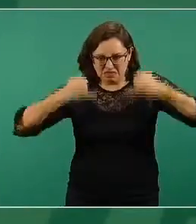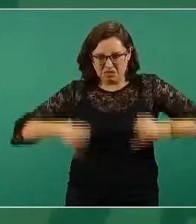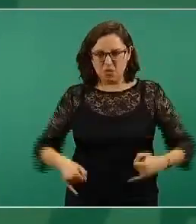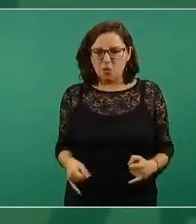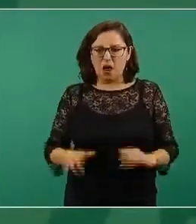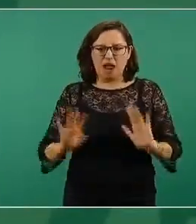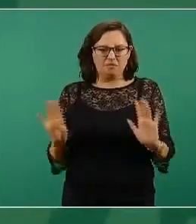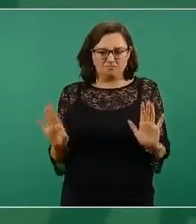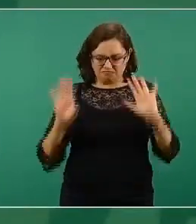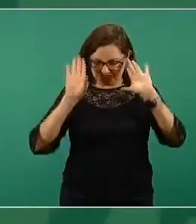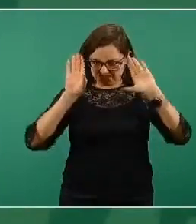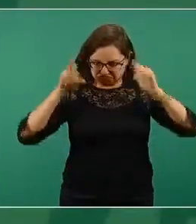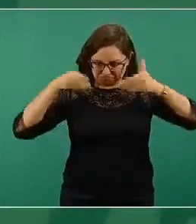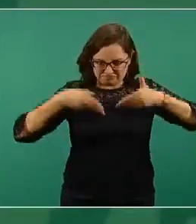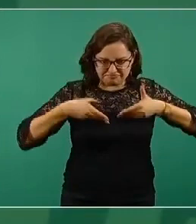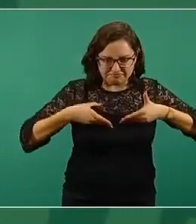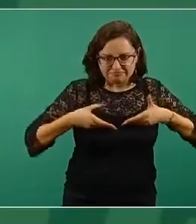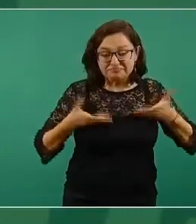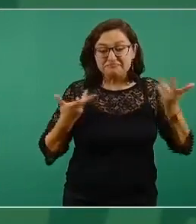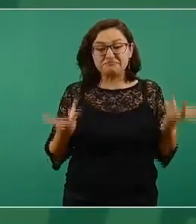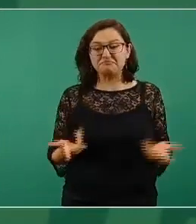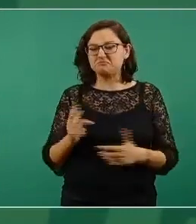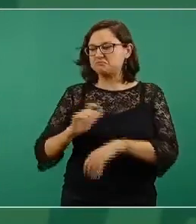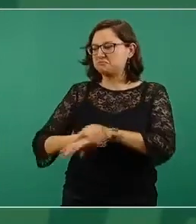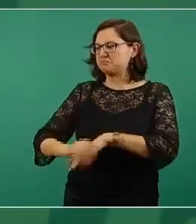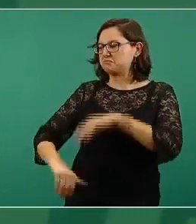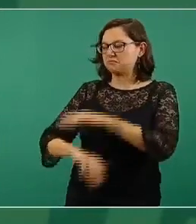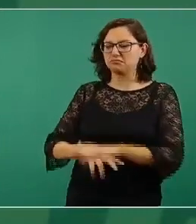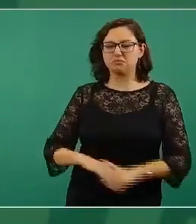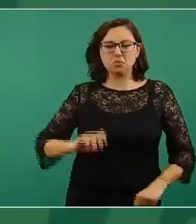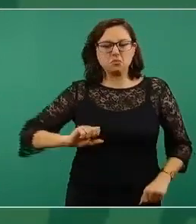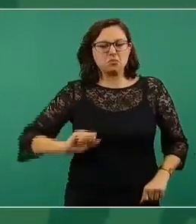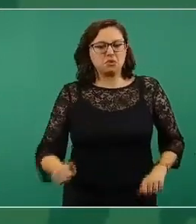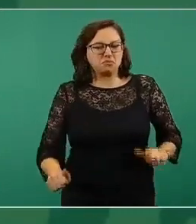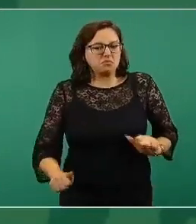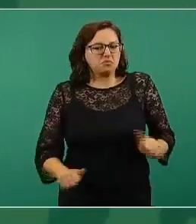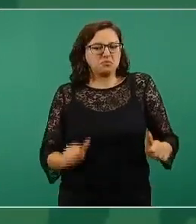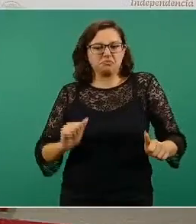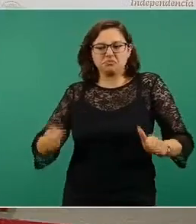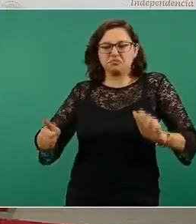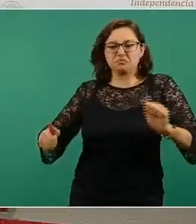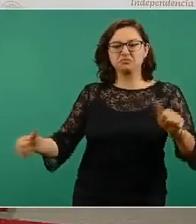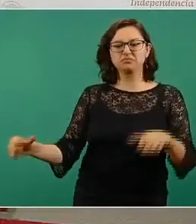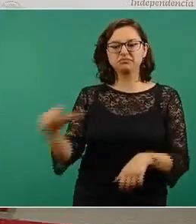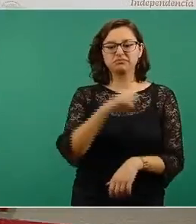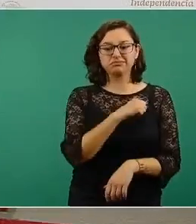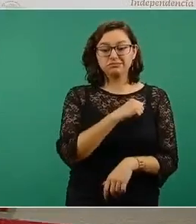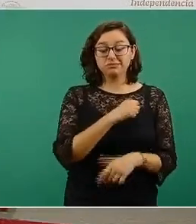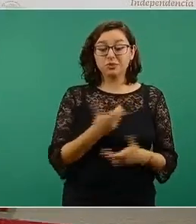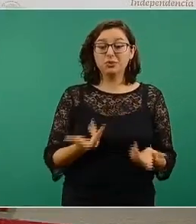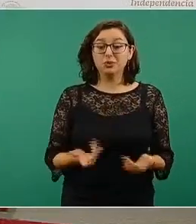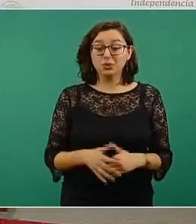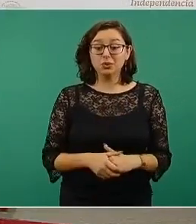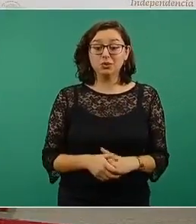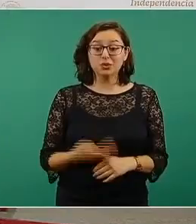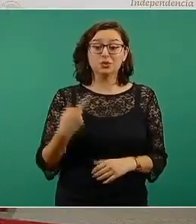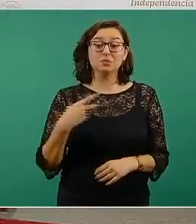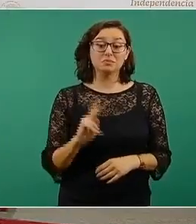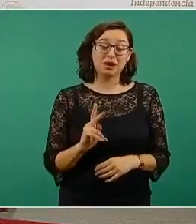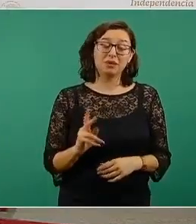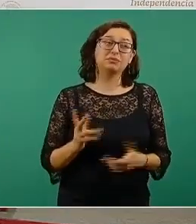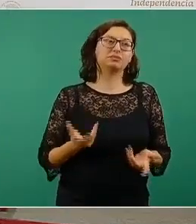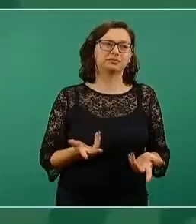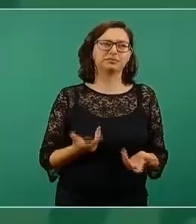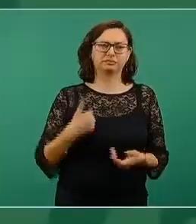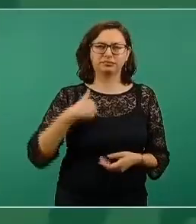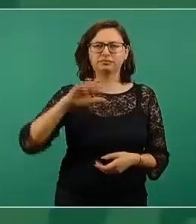muy notoria en sociedades donde las personas son cada vez más egoístas. Pero retomando algo que el presidente ha dicho